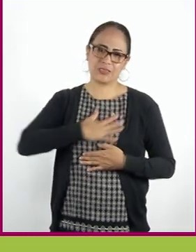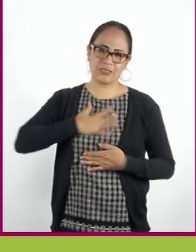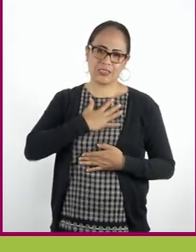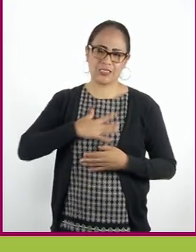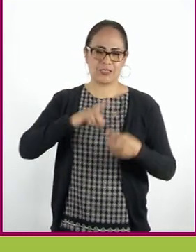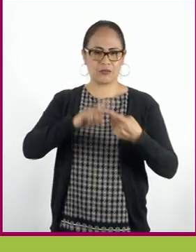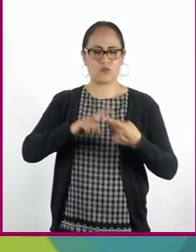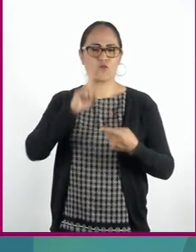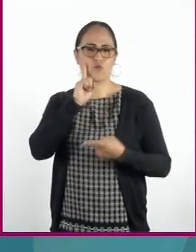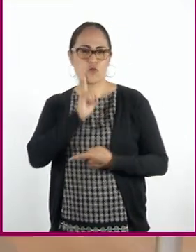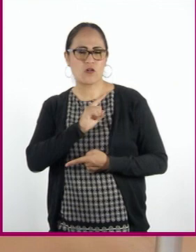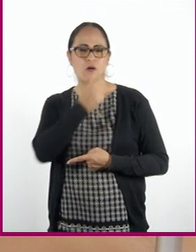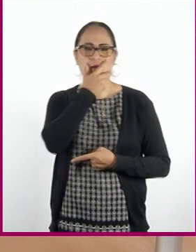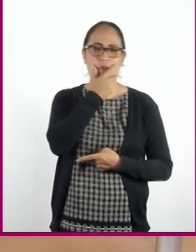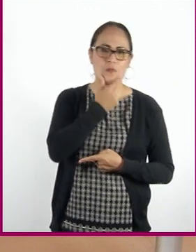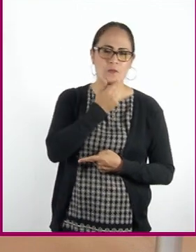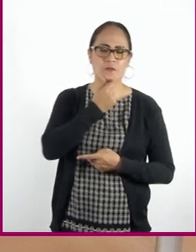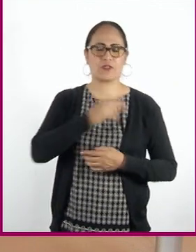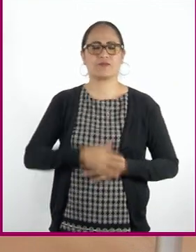género.